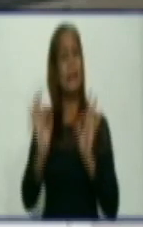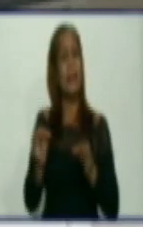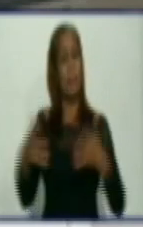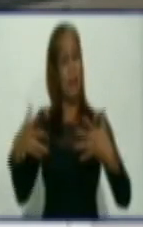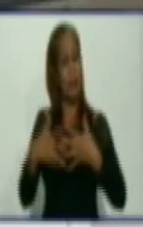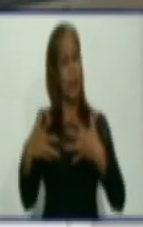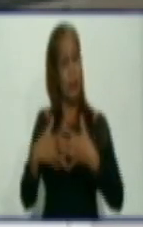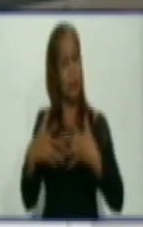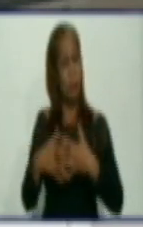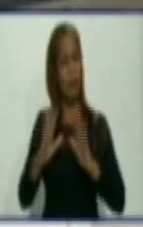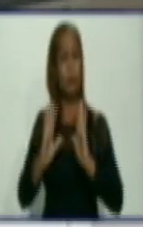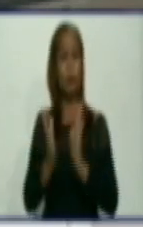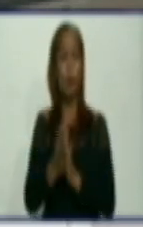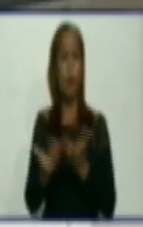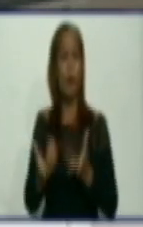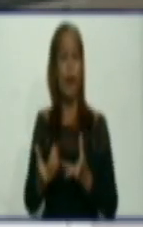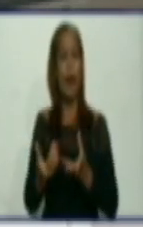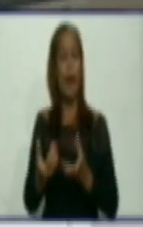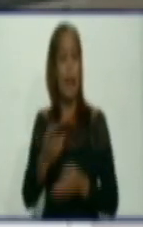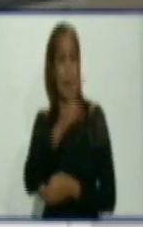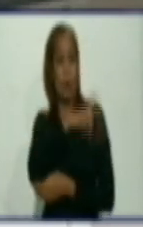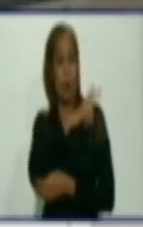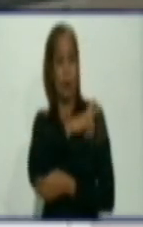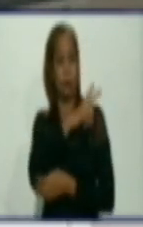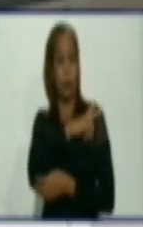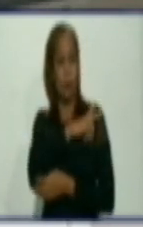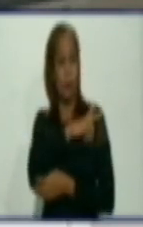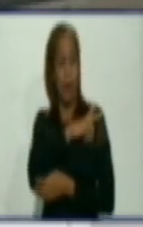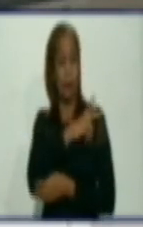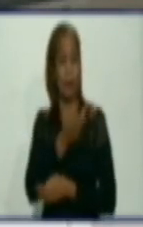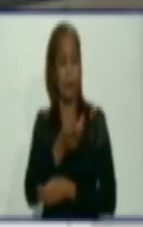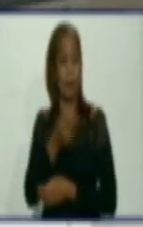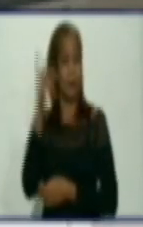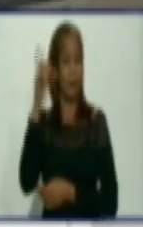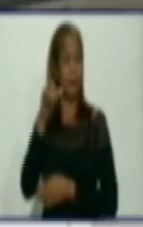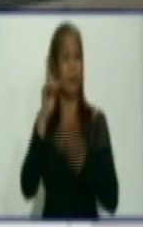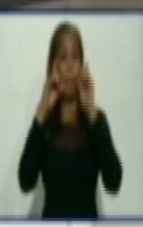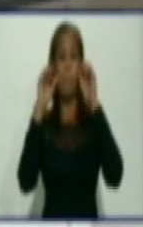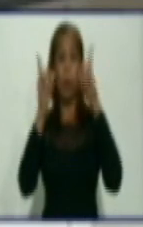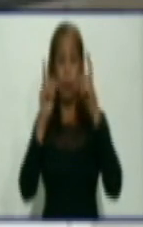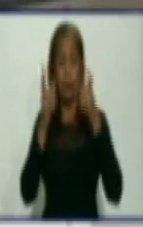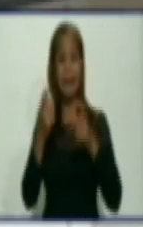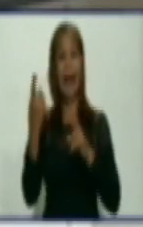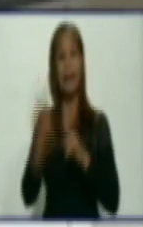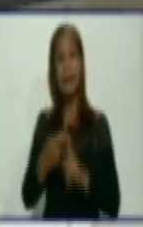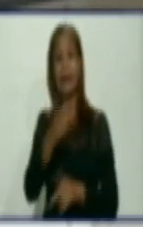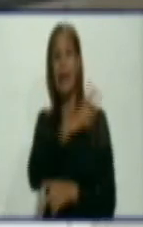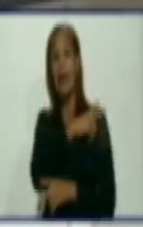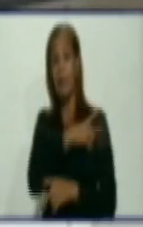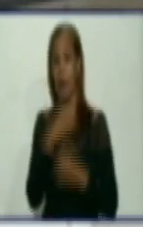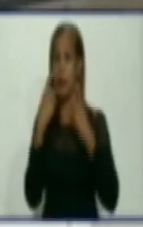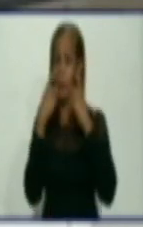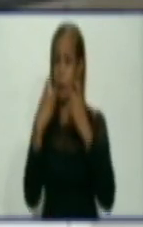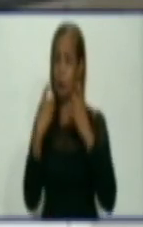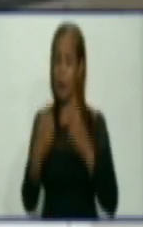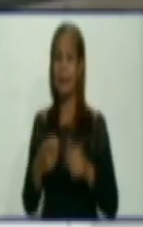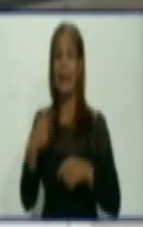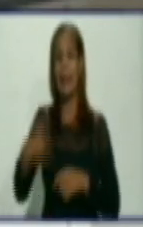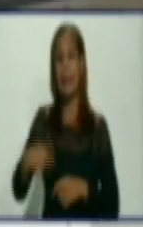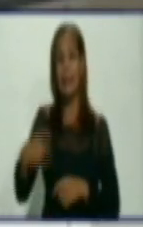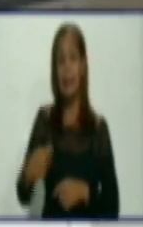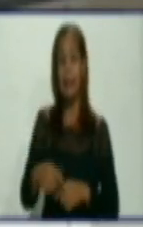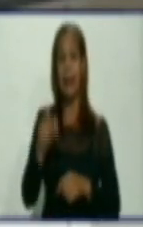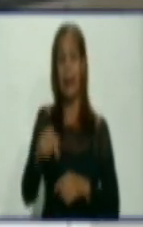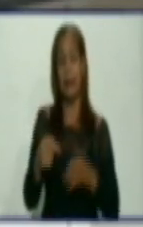autoridades políticas y gubernamentales, toda una serie de sectores y actores importantes que definen en el triunfo final. Y